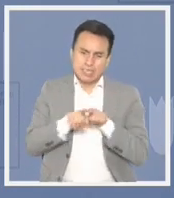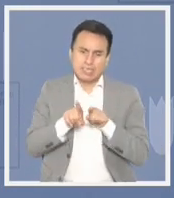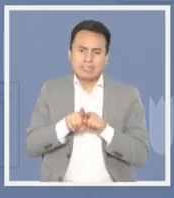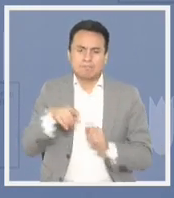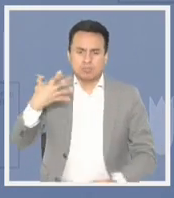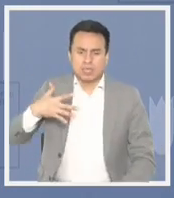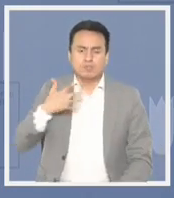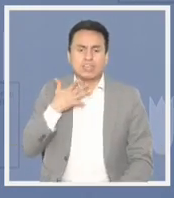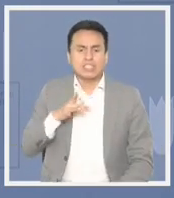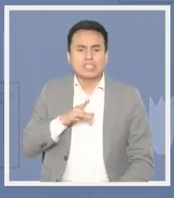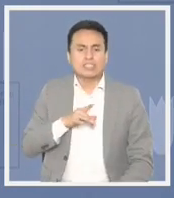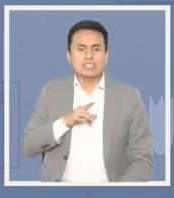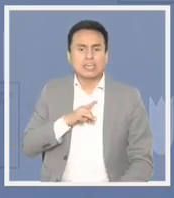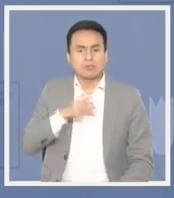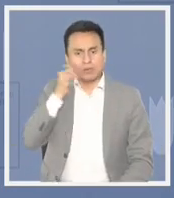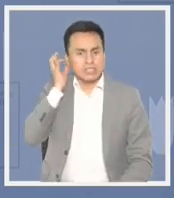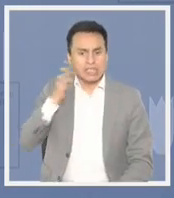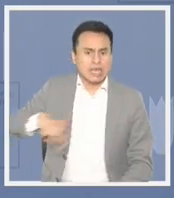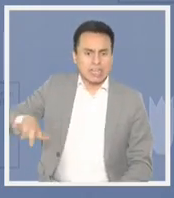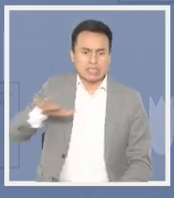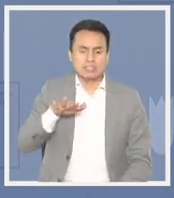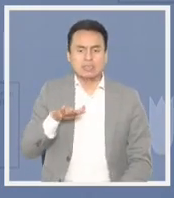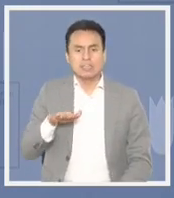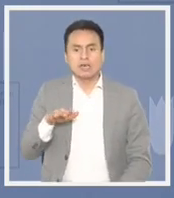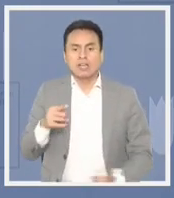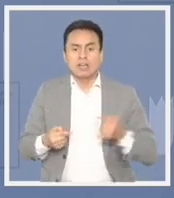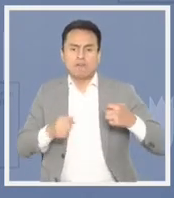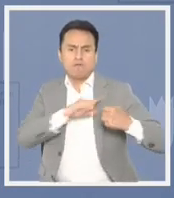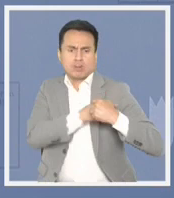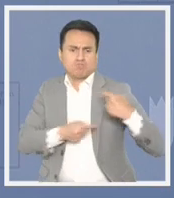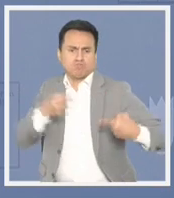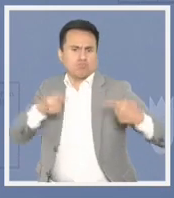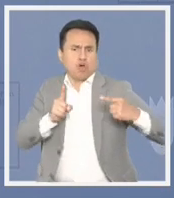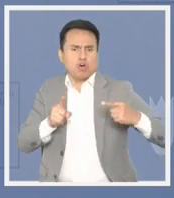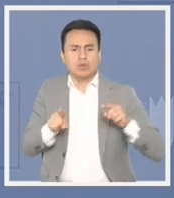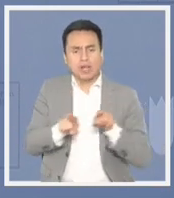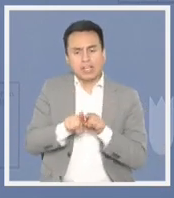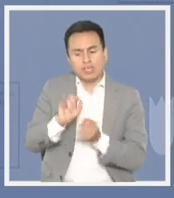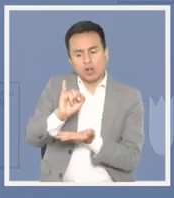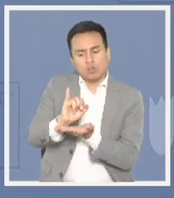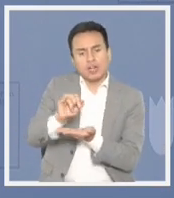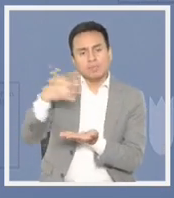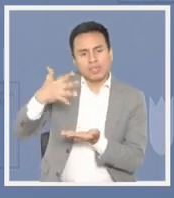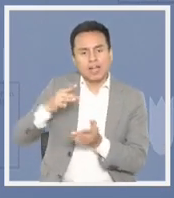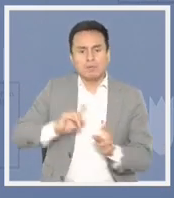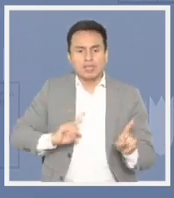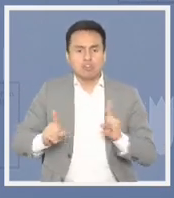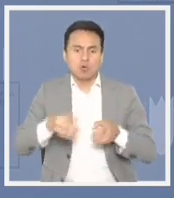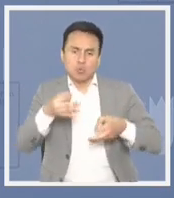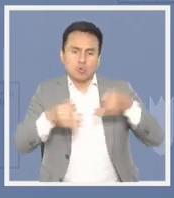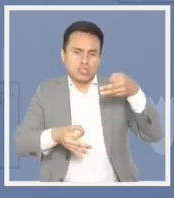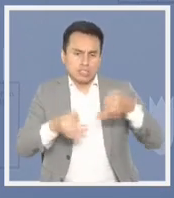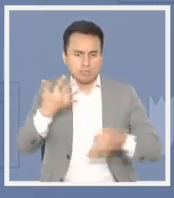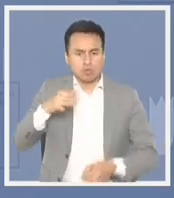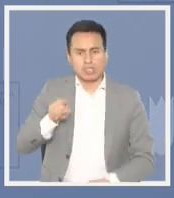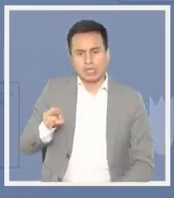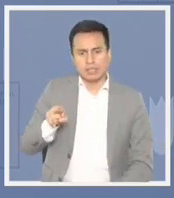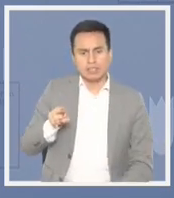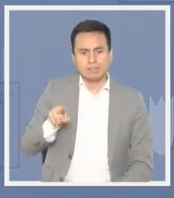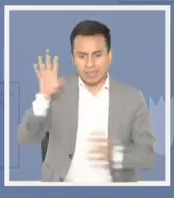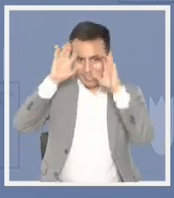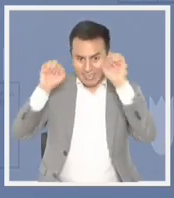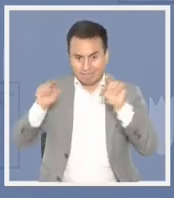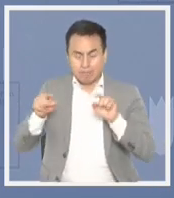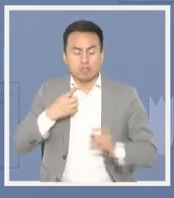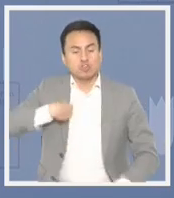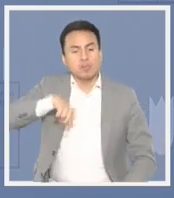chilenas, no es un gallito político, esto es un órgano esencial, como decíamos antes, para la administración de la justicia. Nosotros